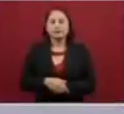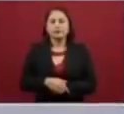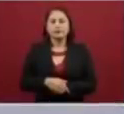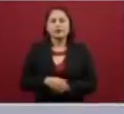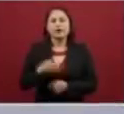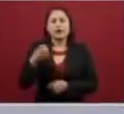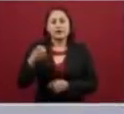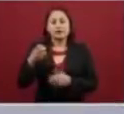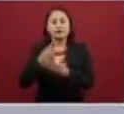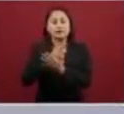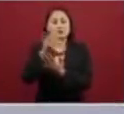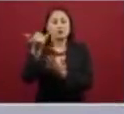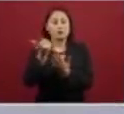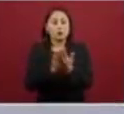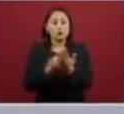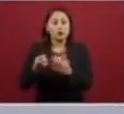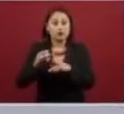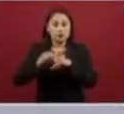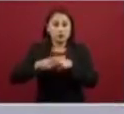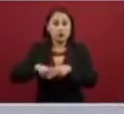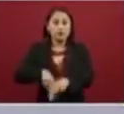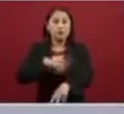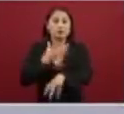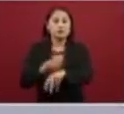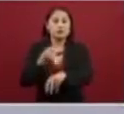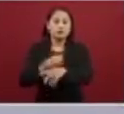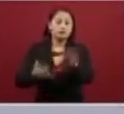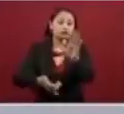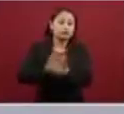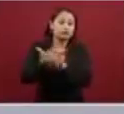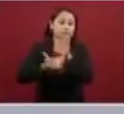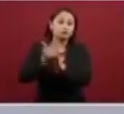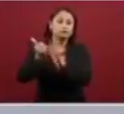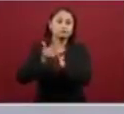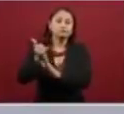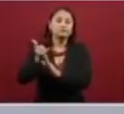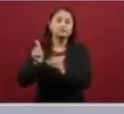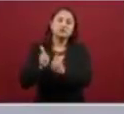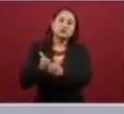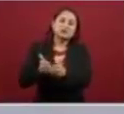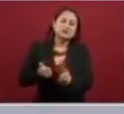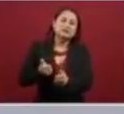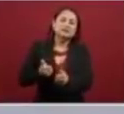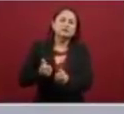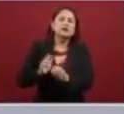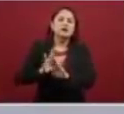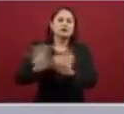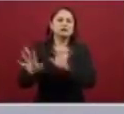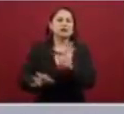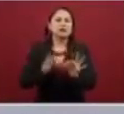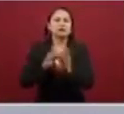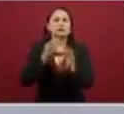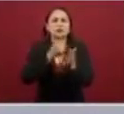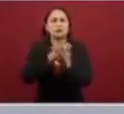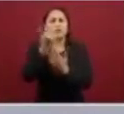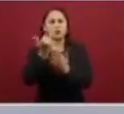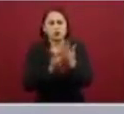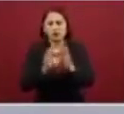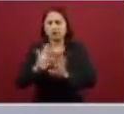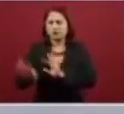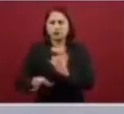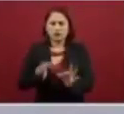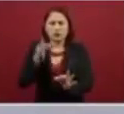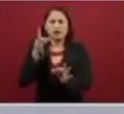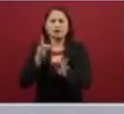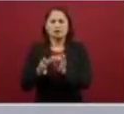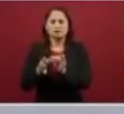el inicio de esta obra. Ya tenemos todo el proyecto. Se ha